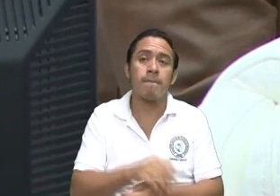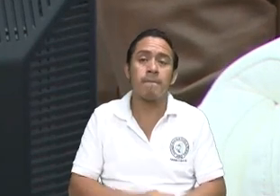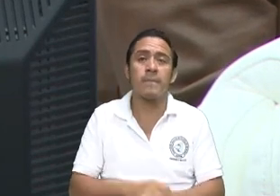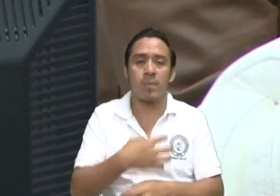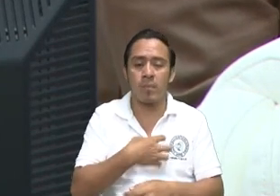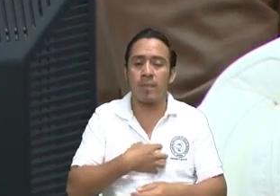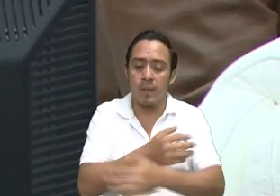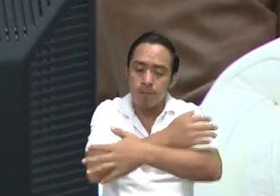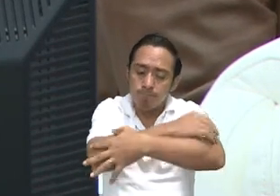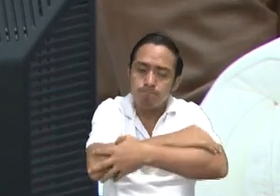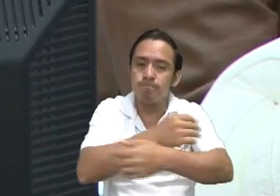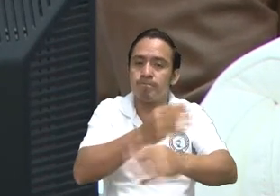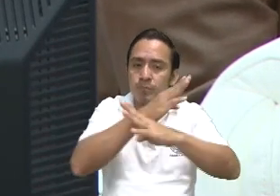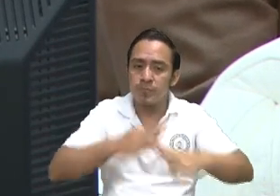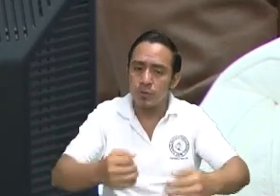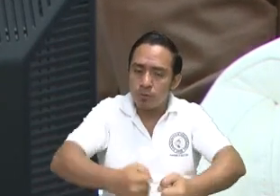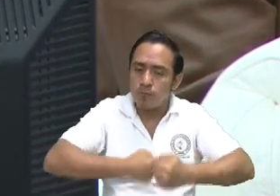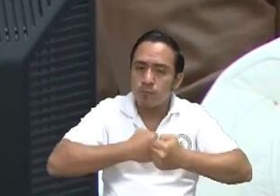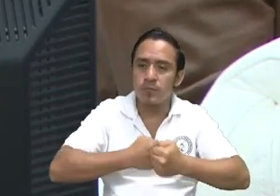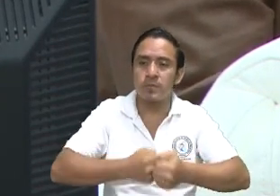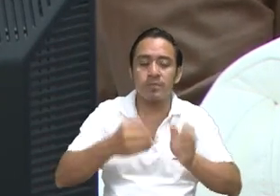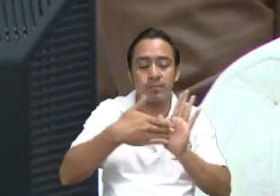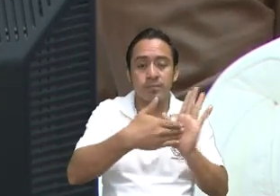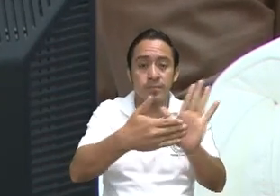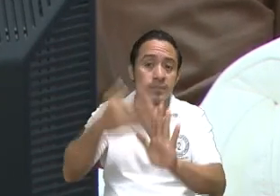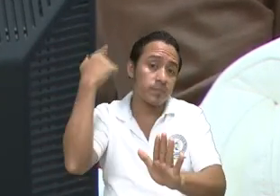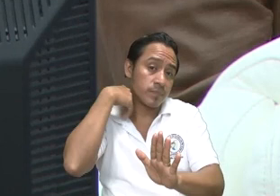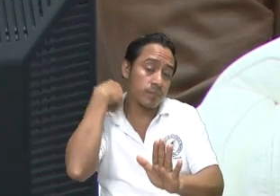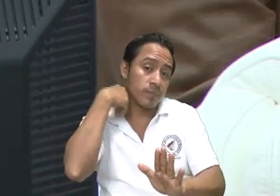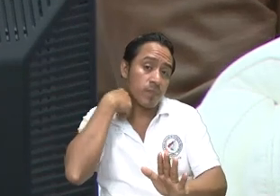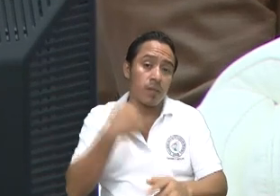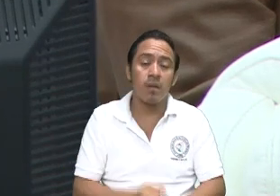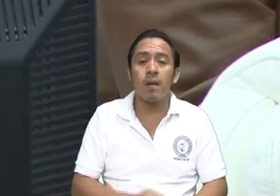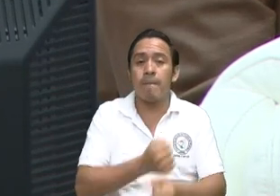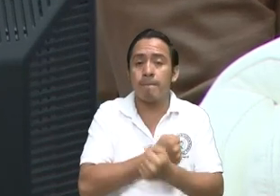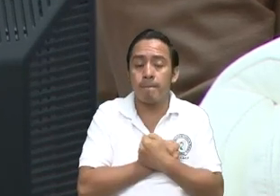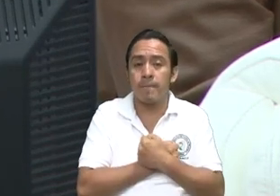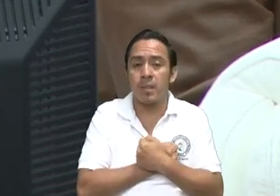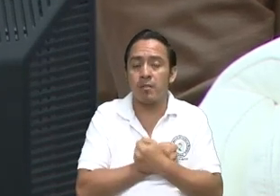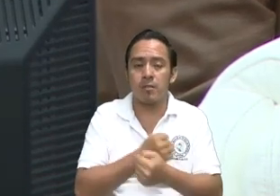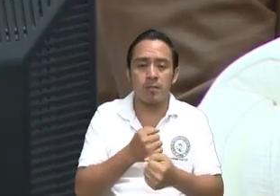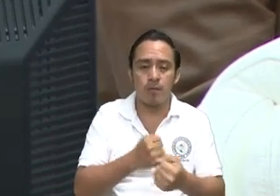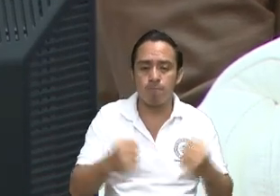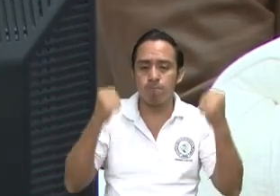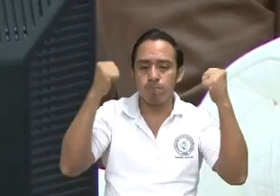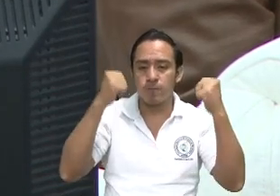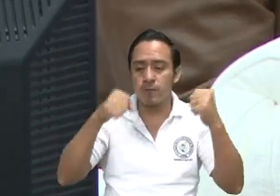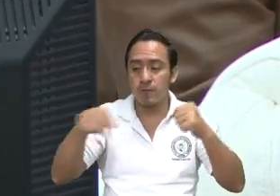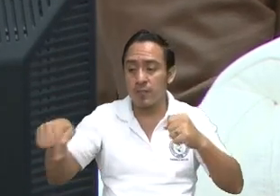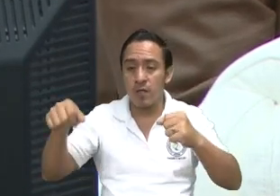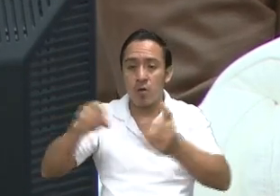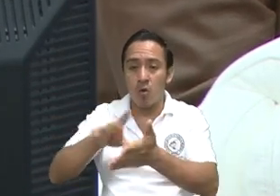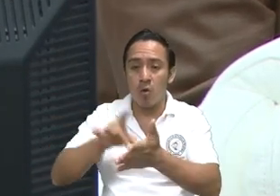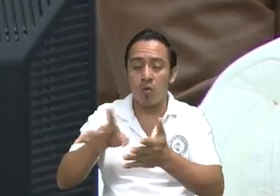la paz con mayor fuerza, y demostramos siempre que el amor es más fuerte que el odio.